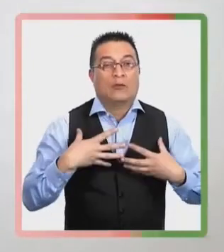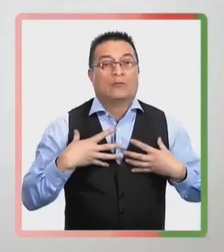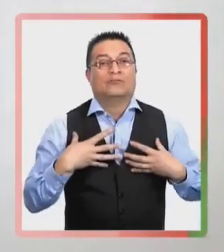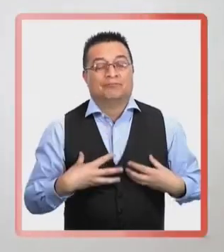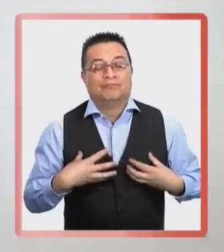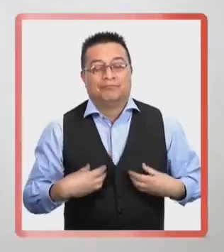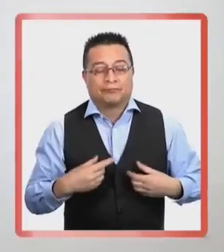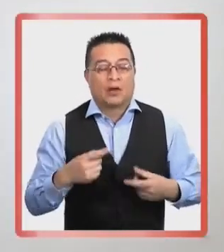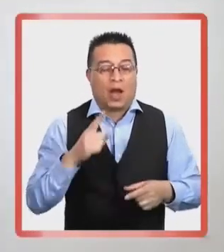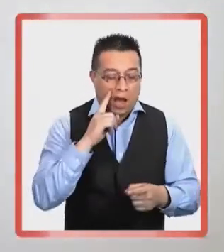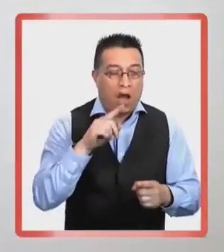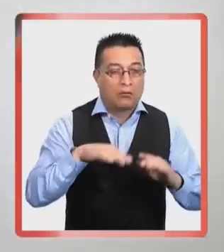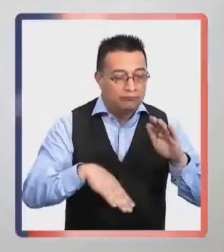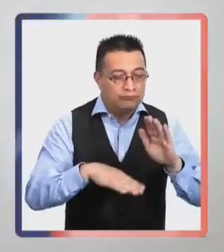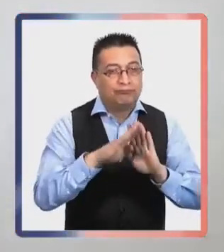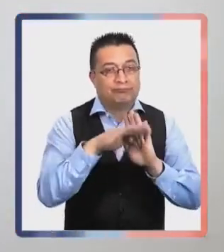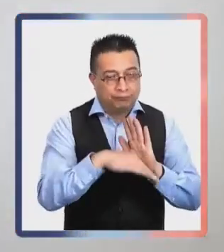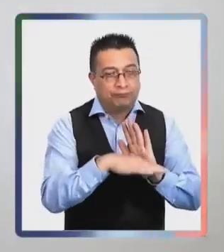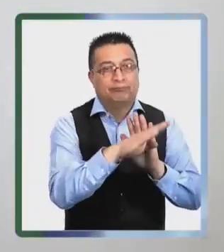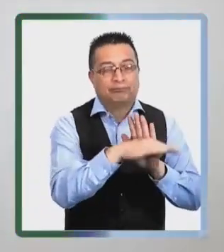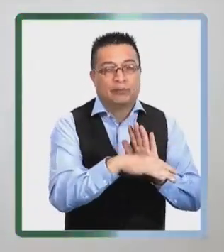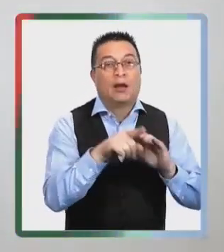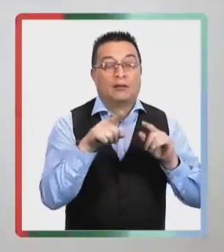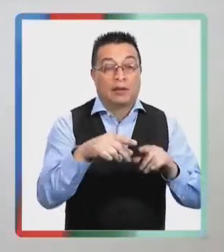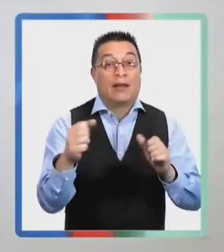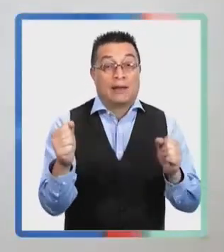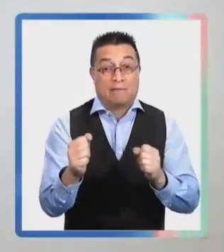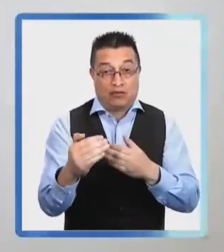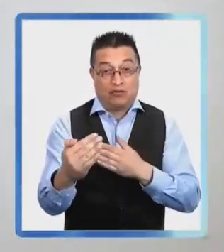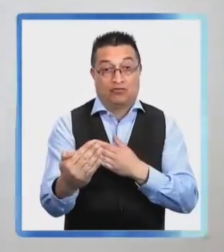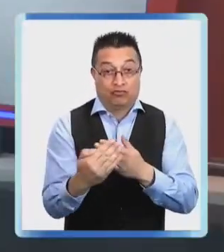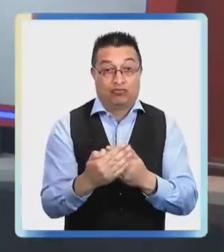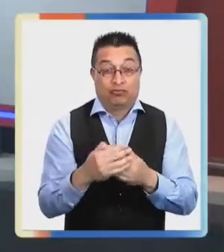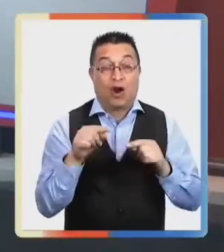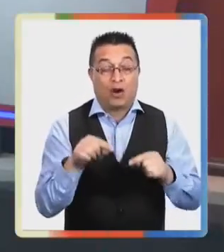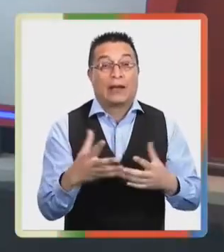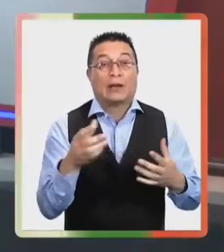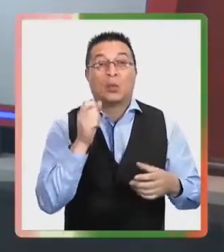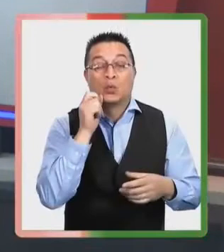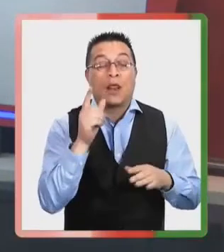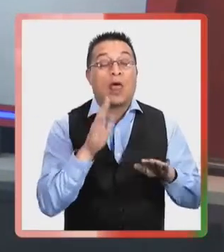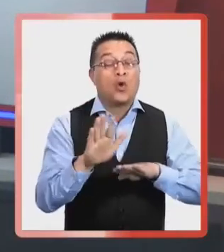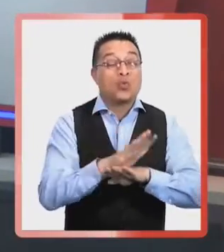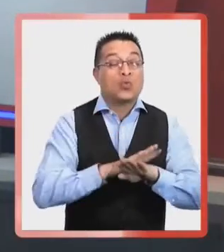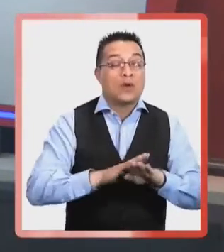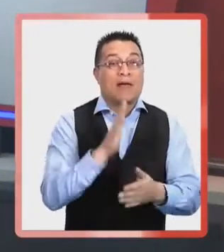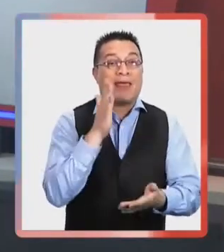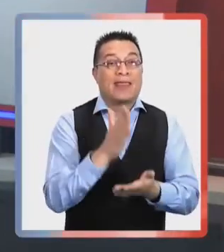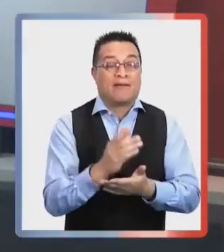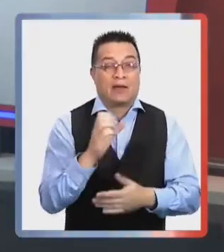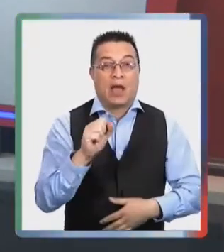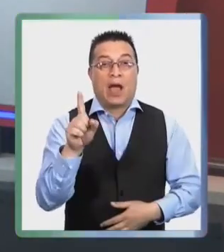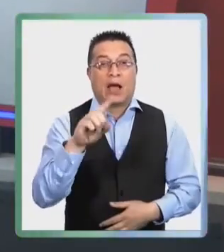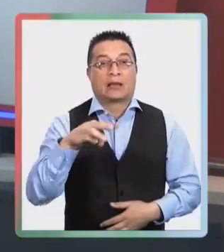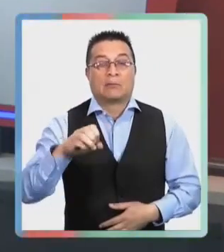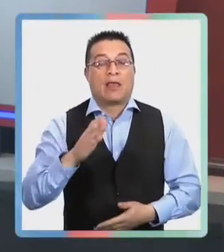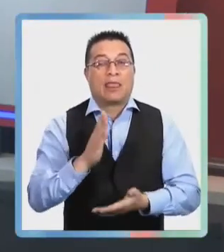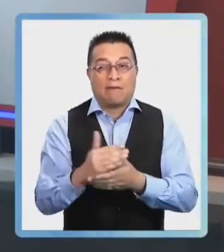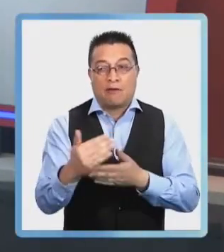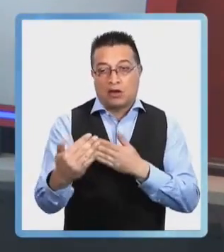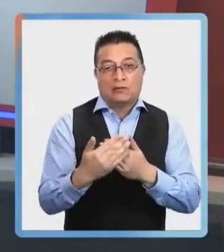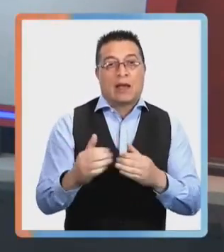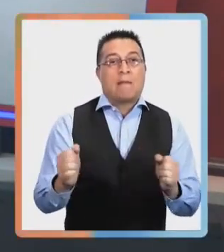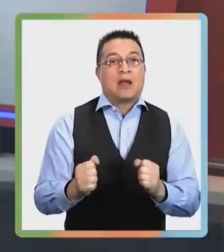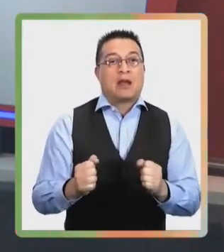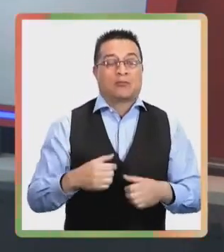ser mortal, principalmente por las descompensaciones de las que hablábamos. Se nos acerca el invierno rápidamente. ¿Qué precauciones tienen que tener